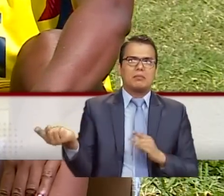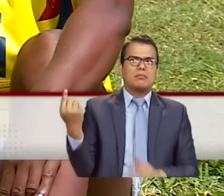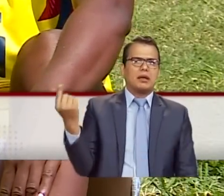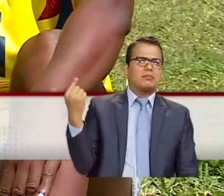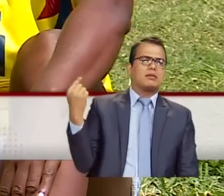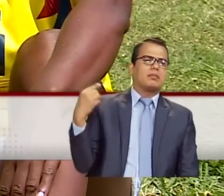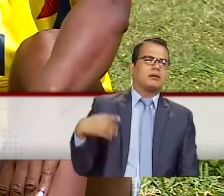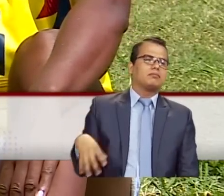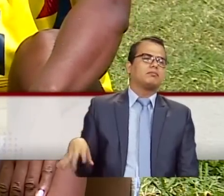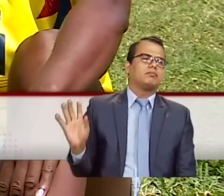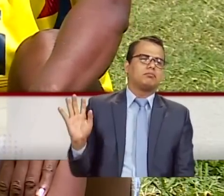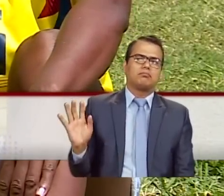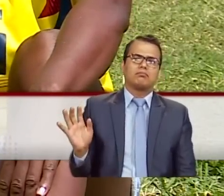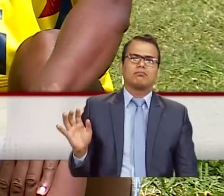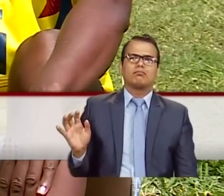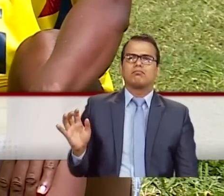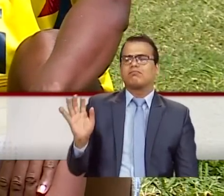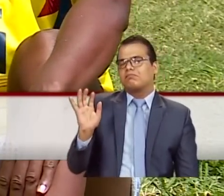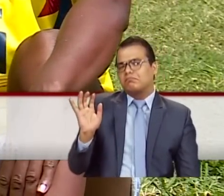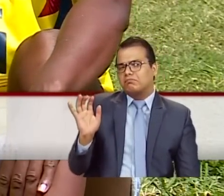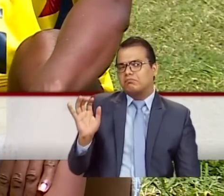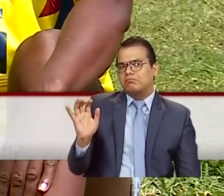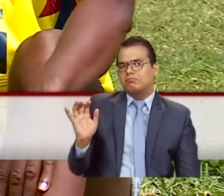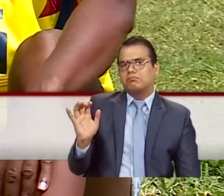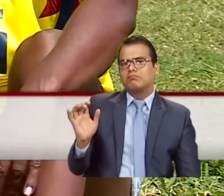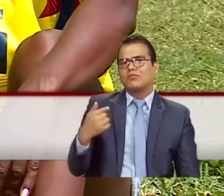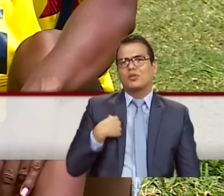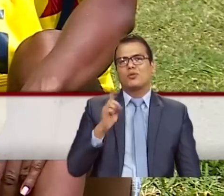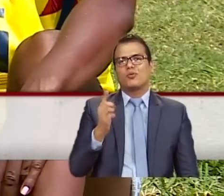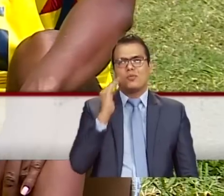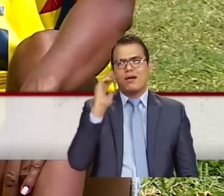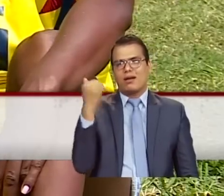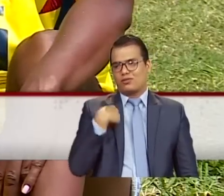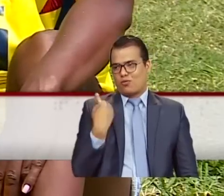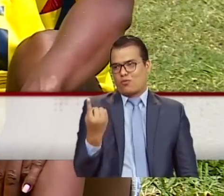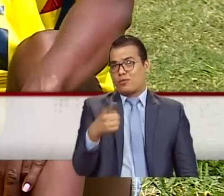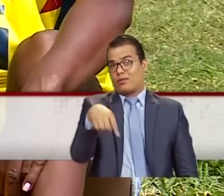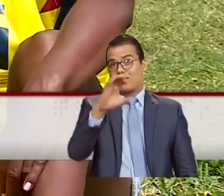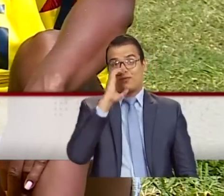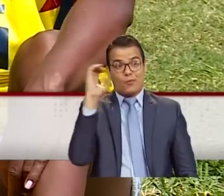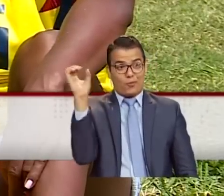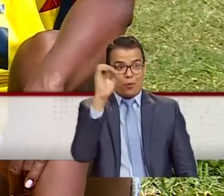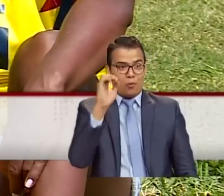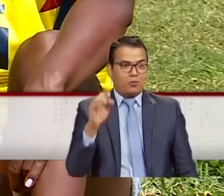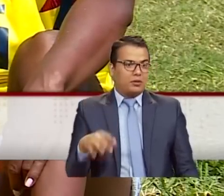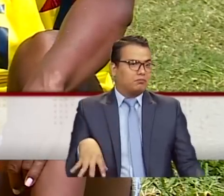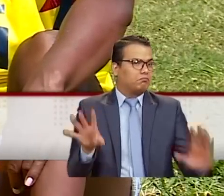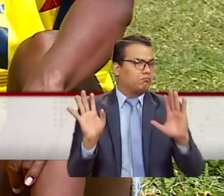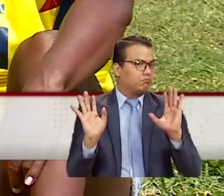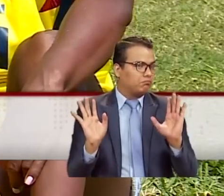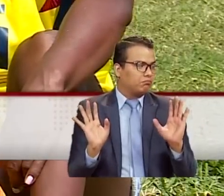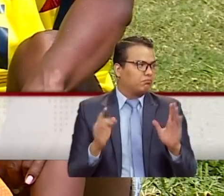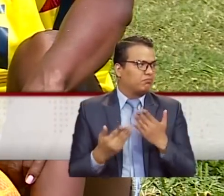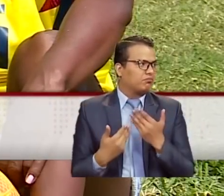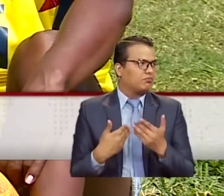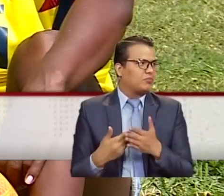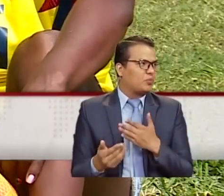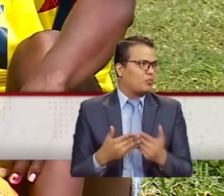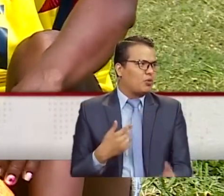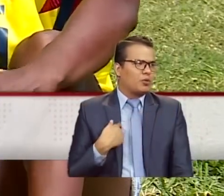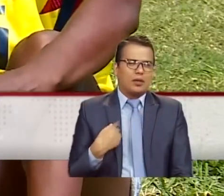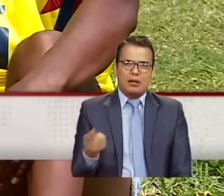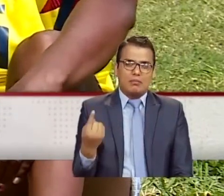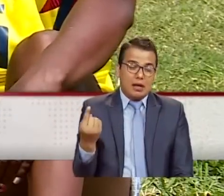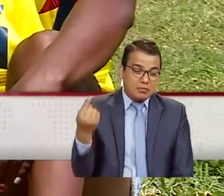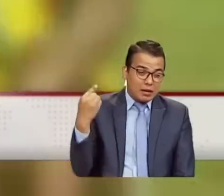porque a donde iba a jugar con mis compañeros siempre era la única mujer. Entonces era muy duro que me estuvieran diciendo, ah, el fútbol no es